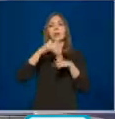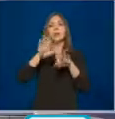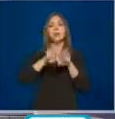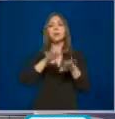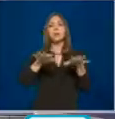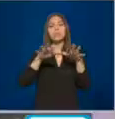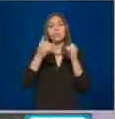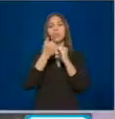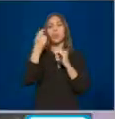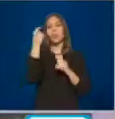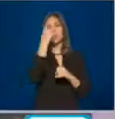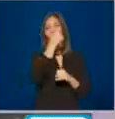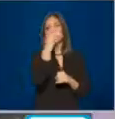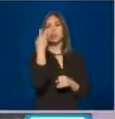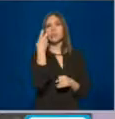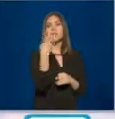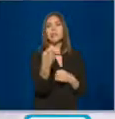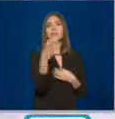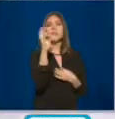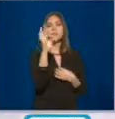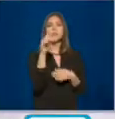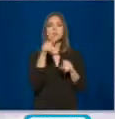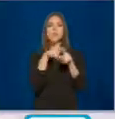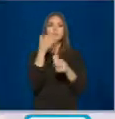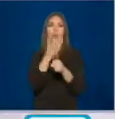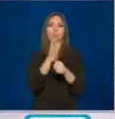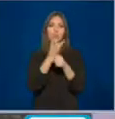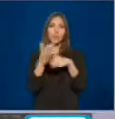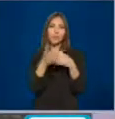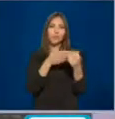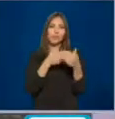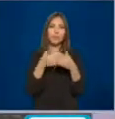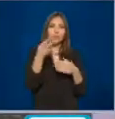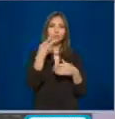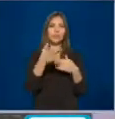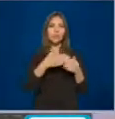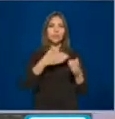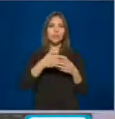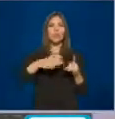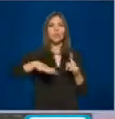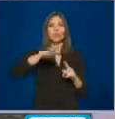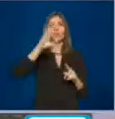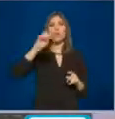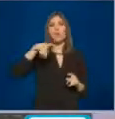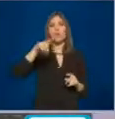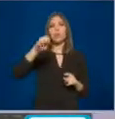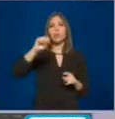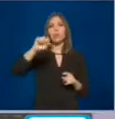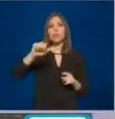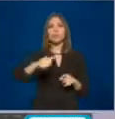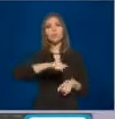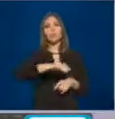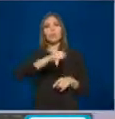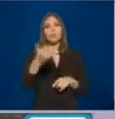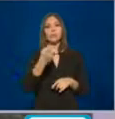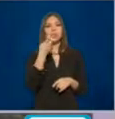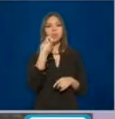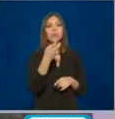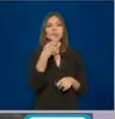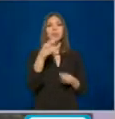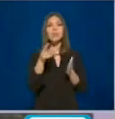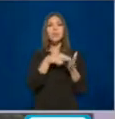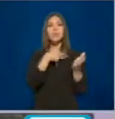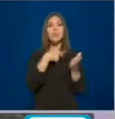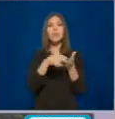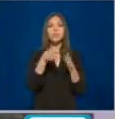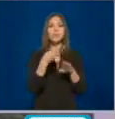ojos. Entonces, ese es el color que está de moda, es la zona trendy, es la condesa. Ajá. Y también es un color, son rubios que nos